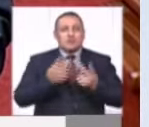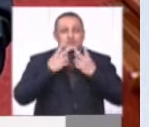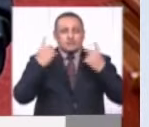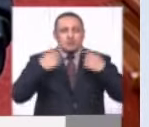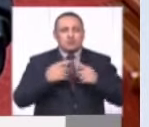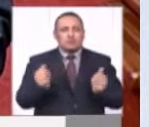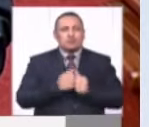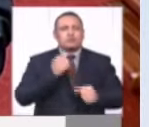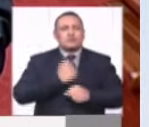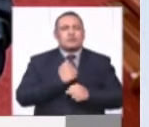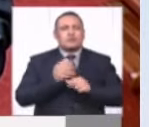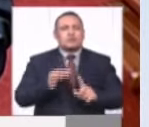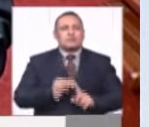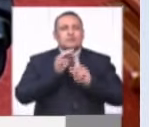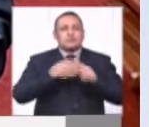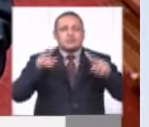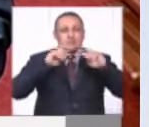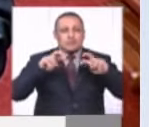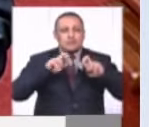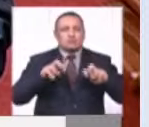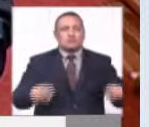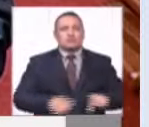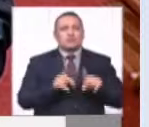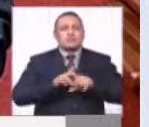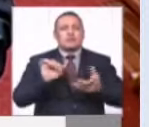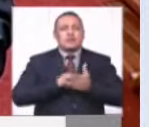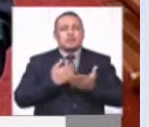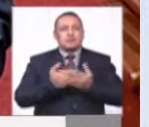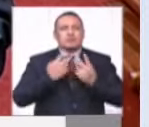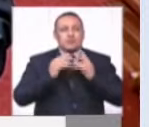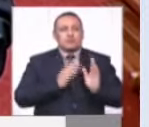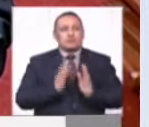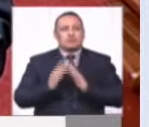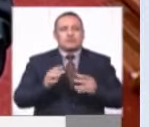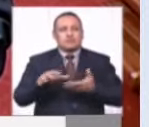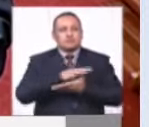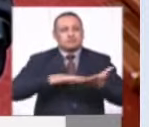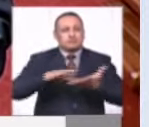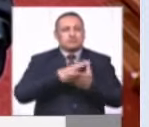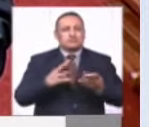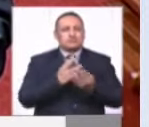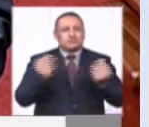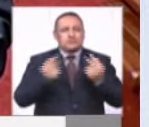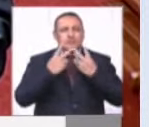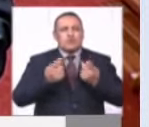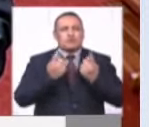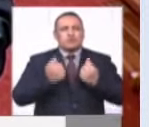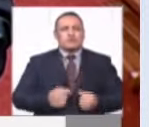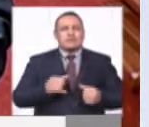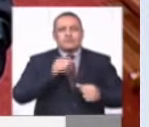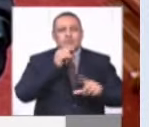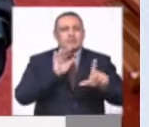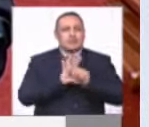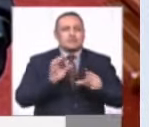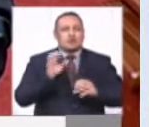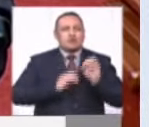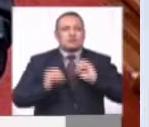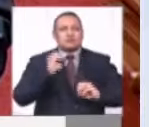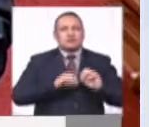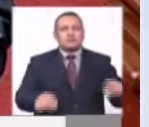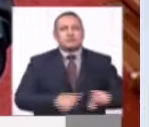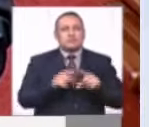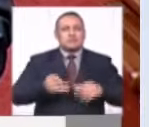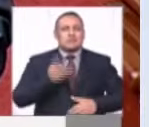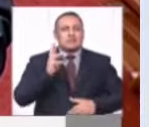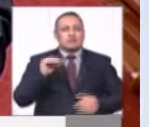técnicas especiales de investigación para identificar, procesar y desmantelar las economías ilegales de las organizaciones y